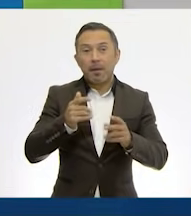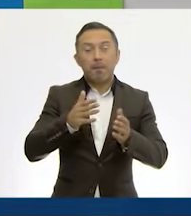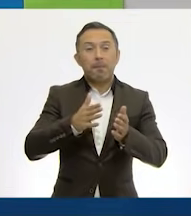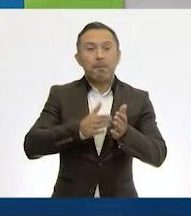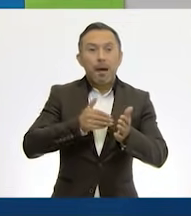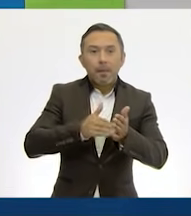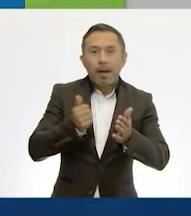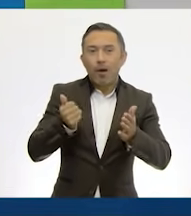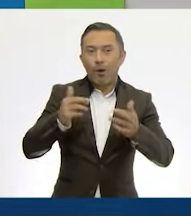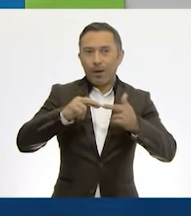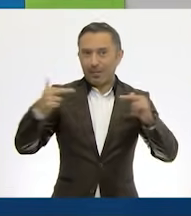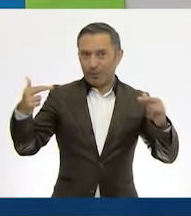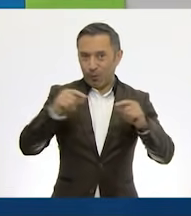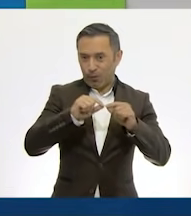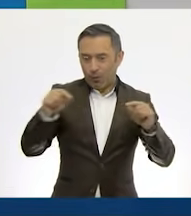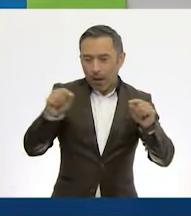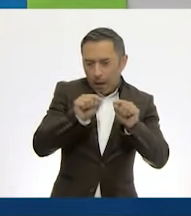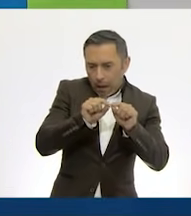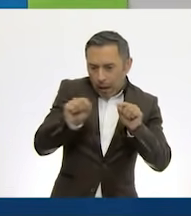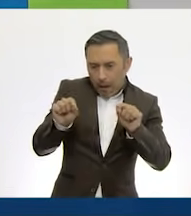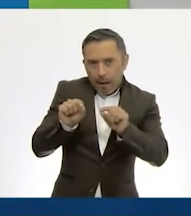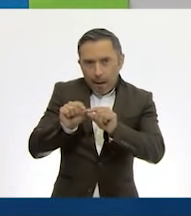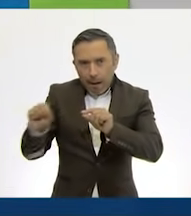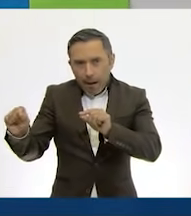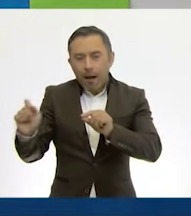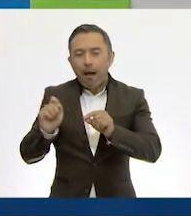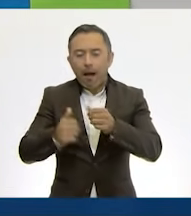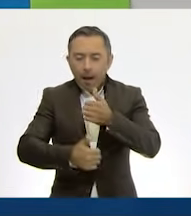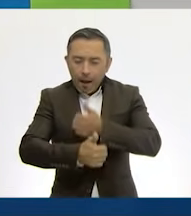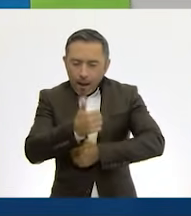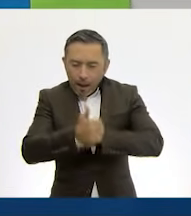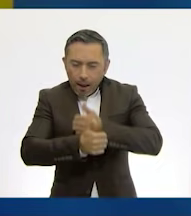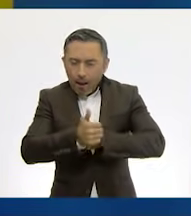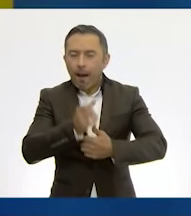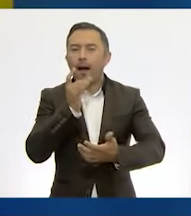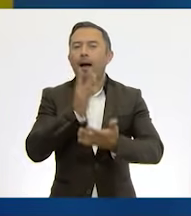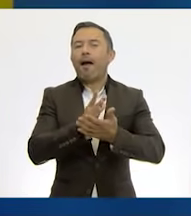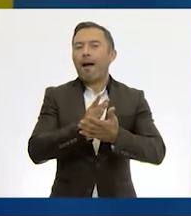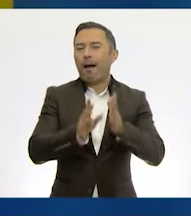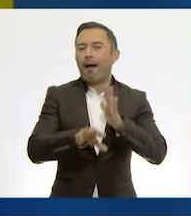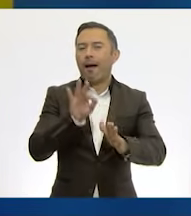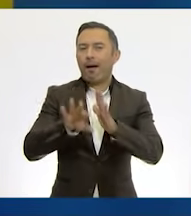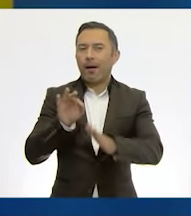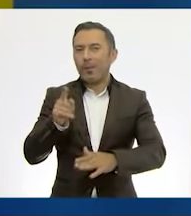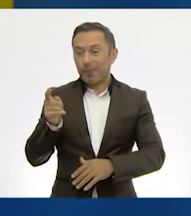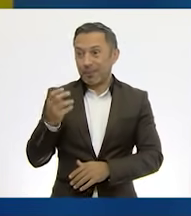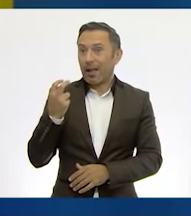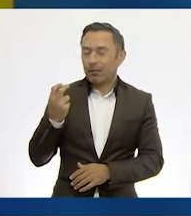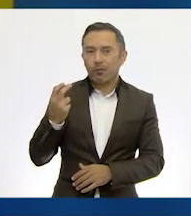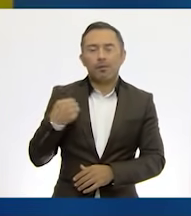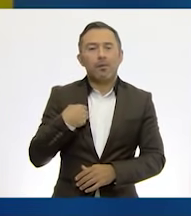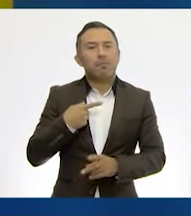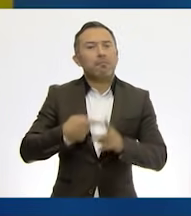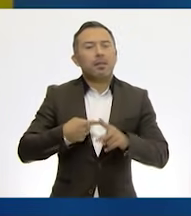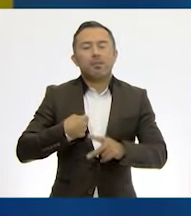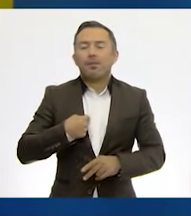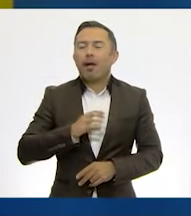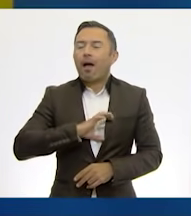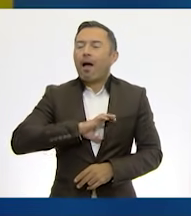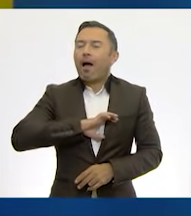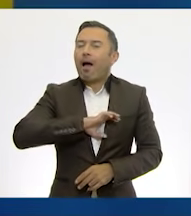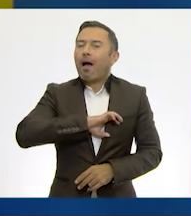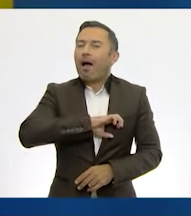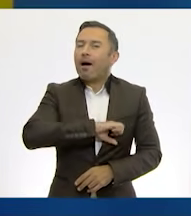o listones para poder encontrar también las respuestas a este desafío. Así es. Eso es lo que me encanta de las matemáticas, ya que